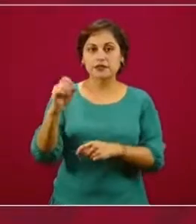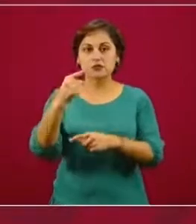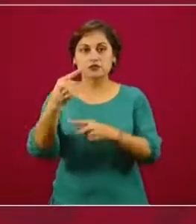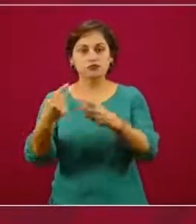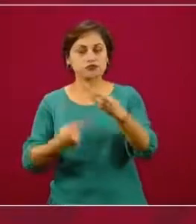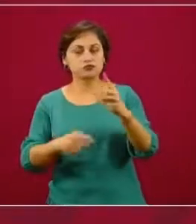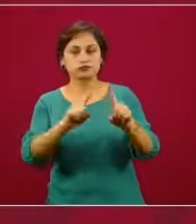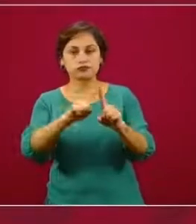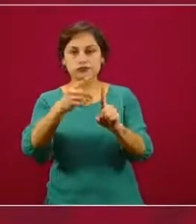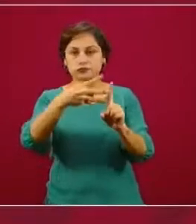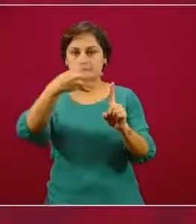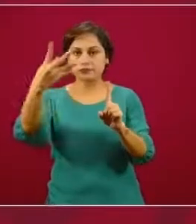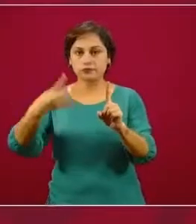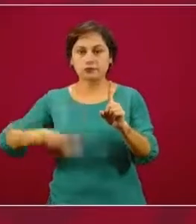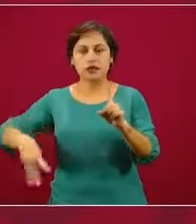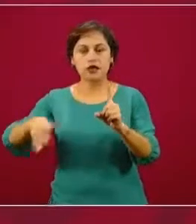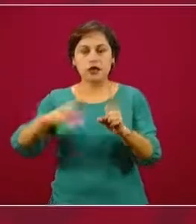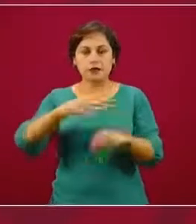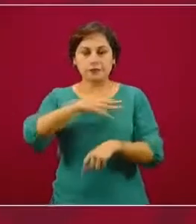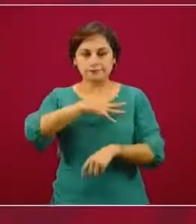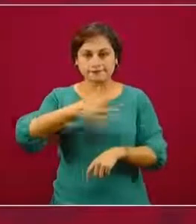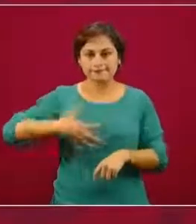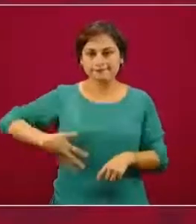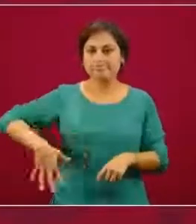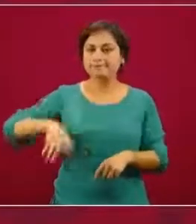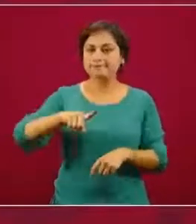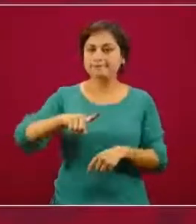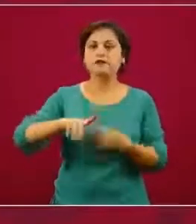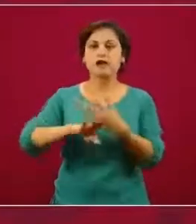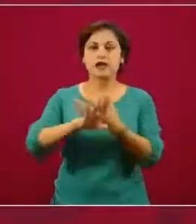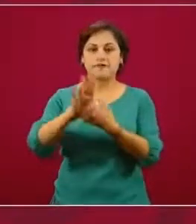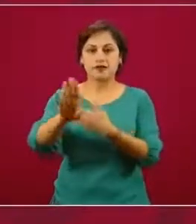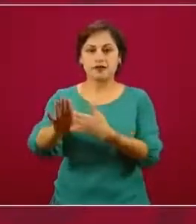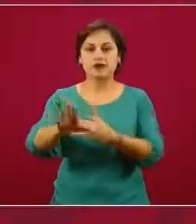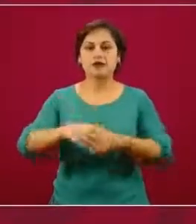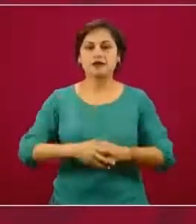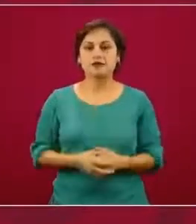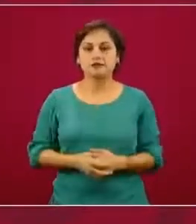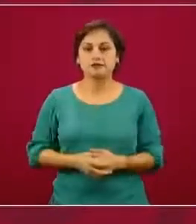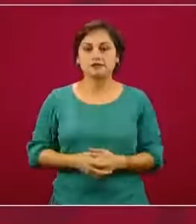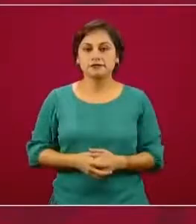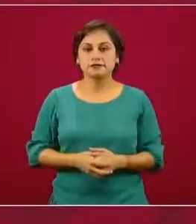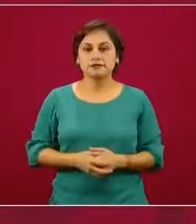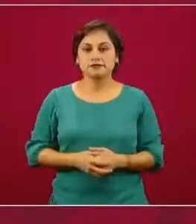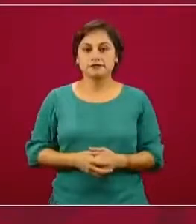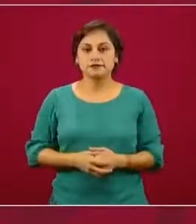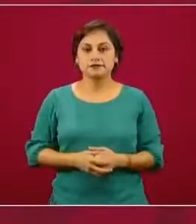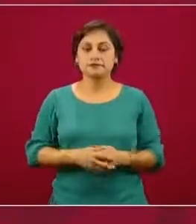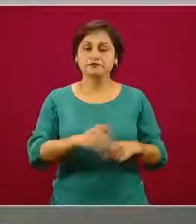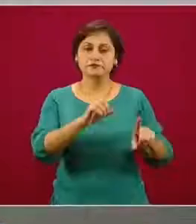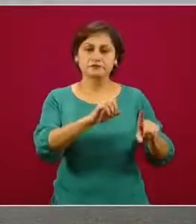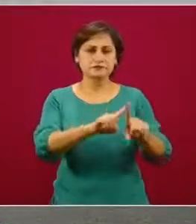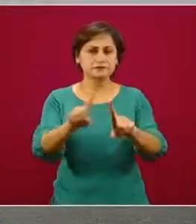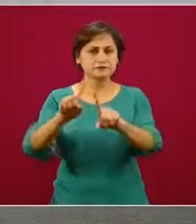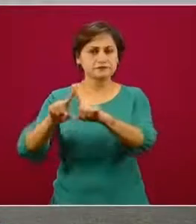la transfobia, es decir, todas las fobias que tienen que ver con